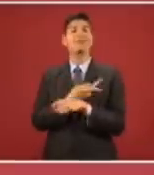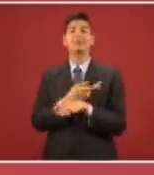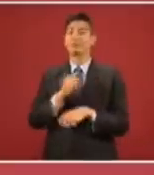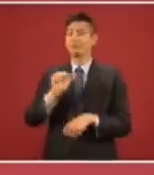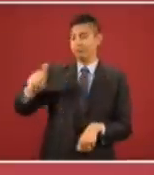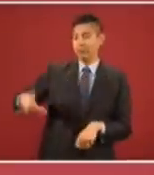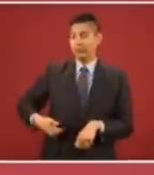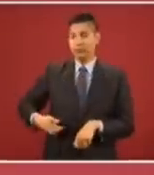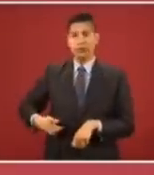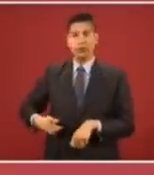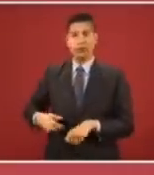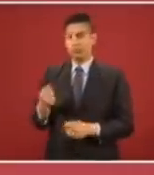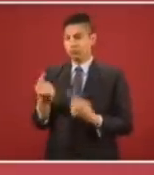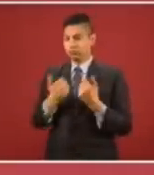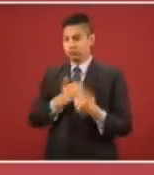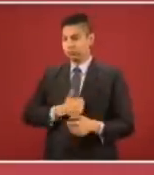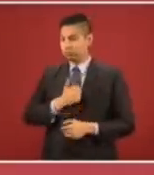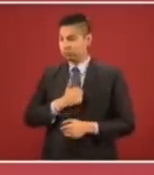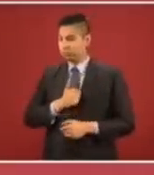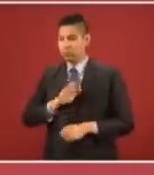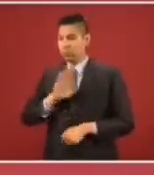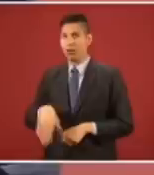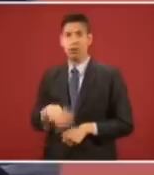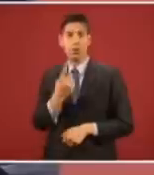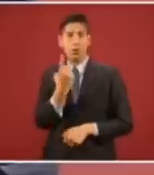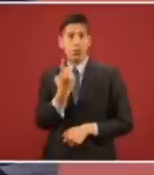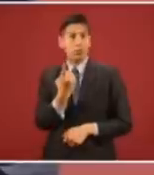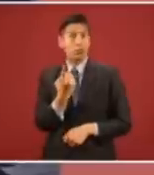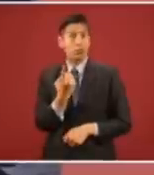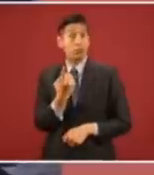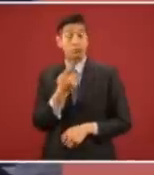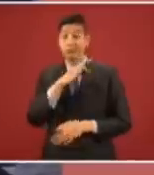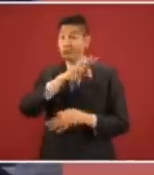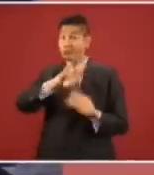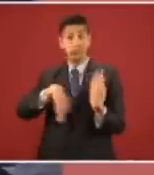heridos, pierde la vida uno de ellos. Todo eso lo tenemos que atender,